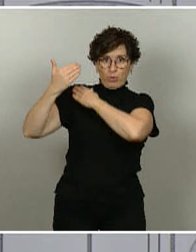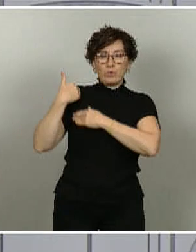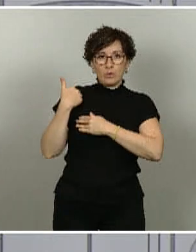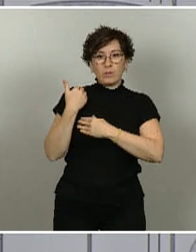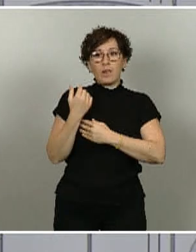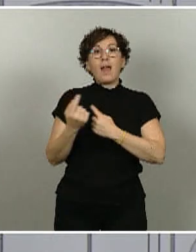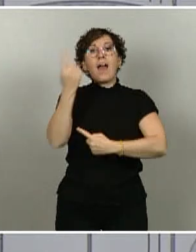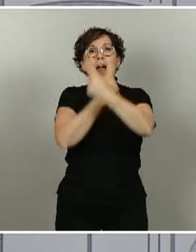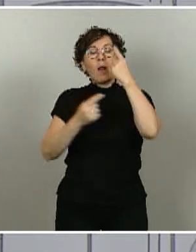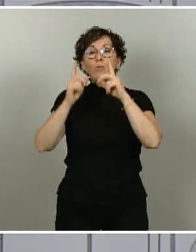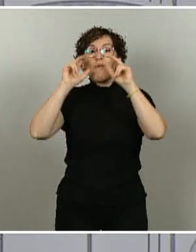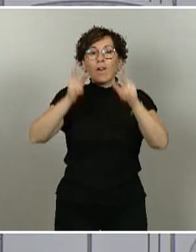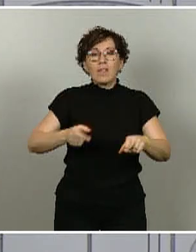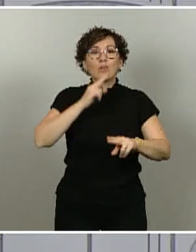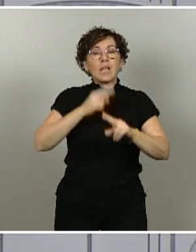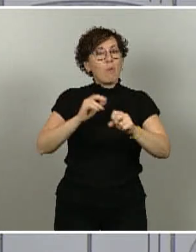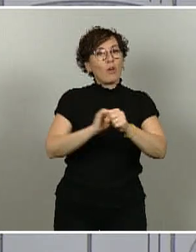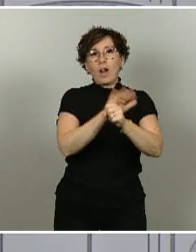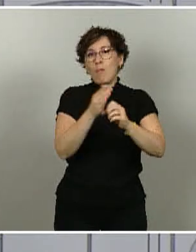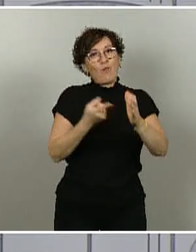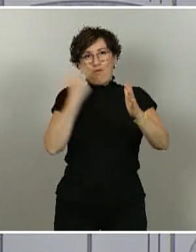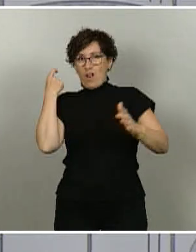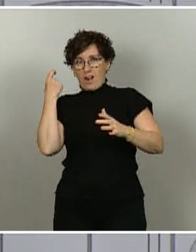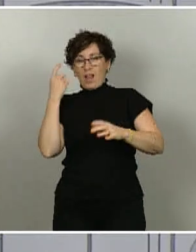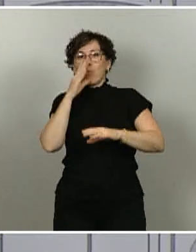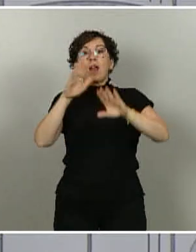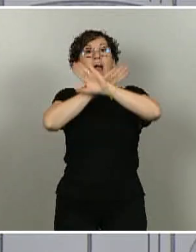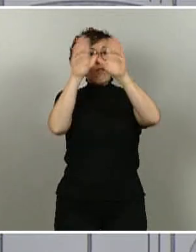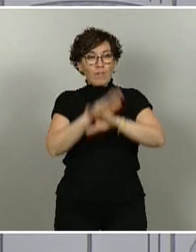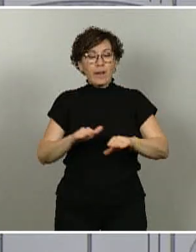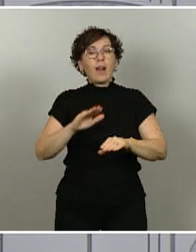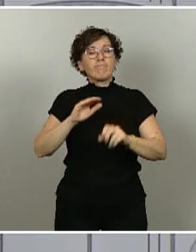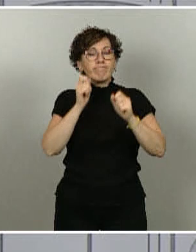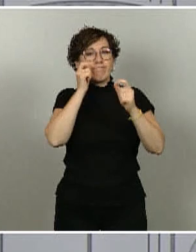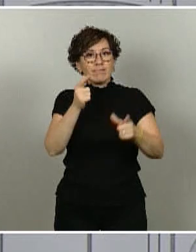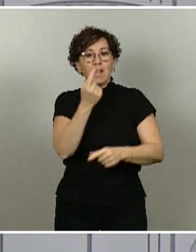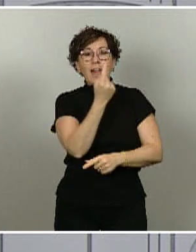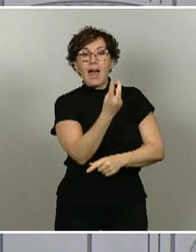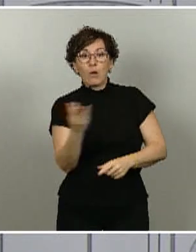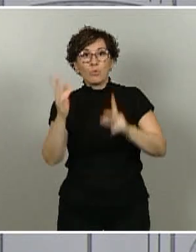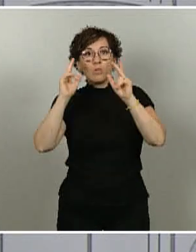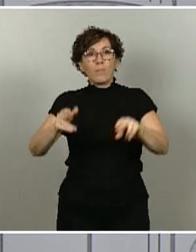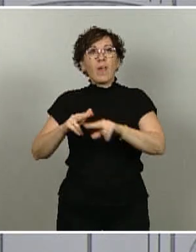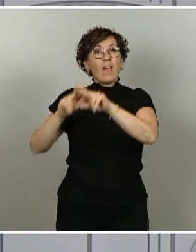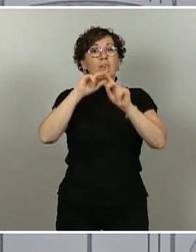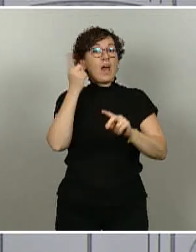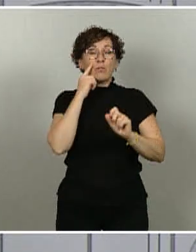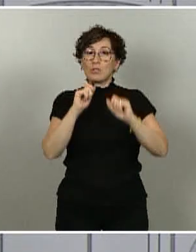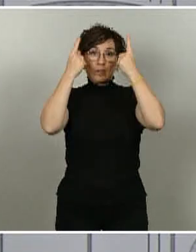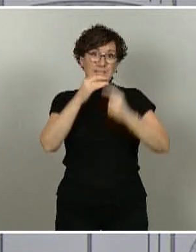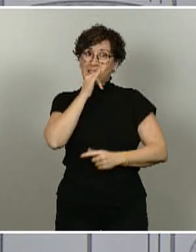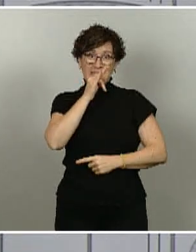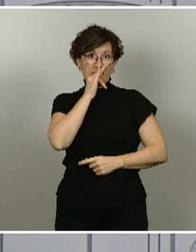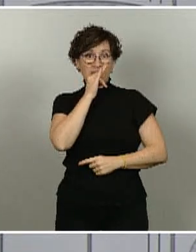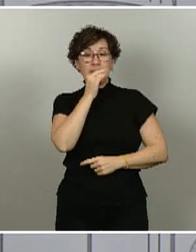categoría de fallecidos por coronavirus, porque al final probablemente algunos de ellos no se han confirmado el diagnóstico, y otros simplemente tenemos que